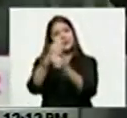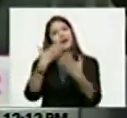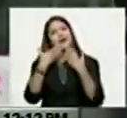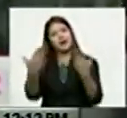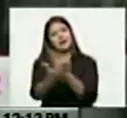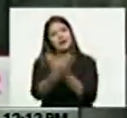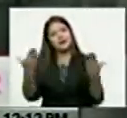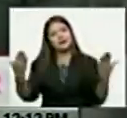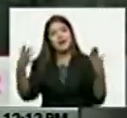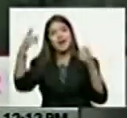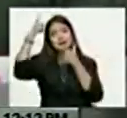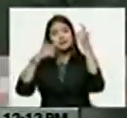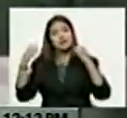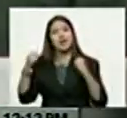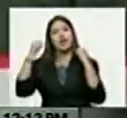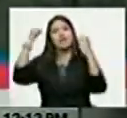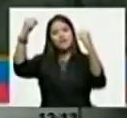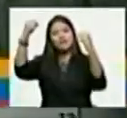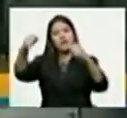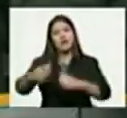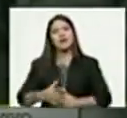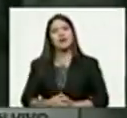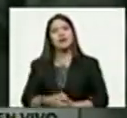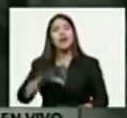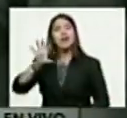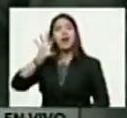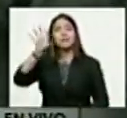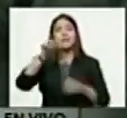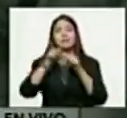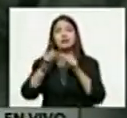gracias. Chávez vive. La patria sigue.